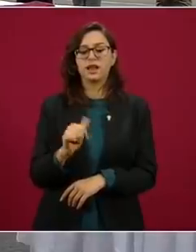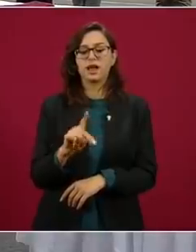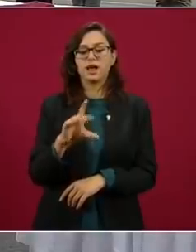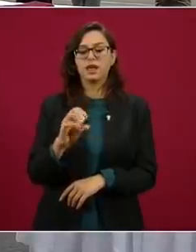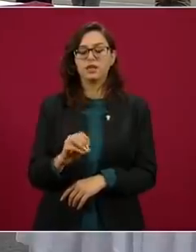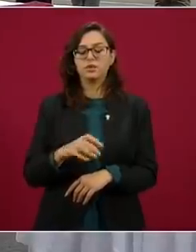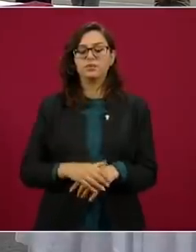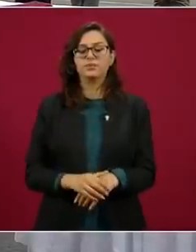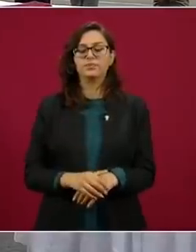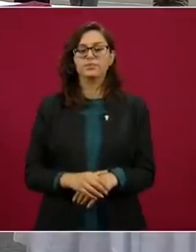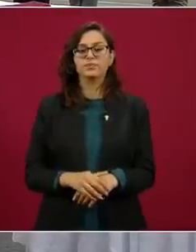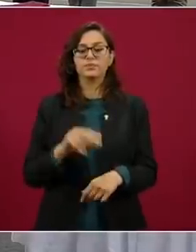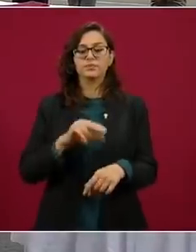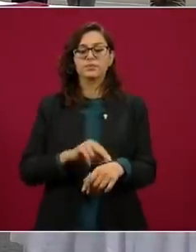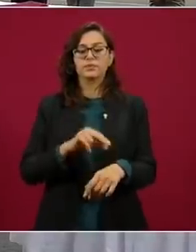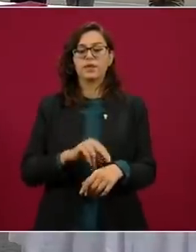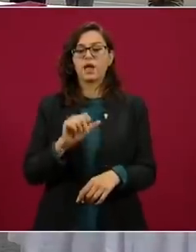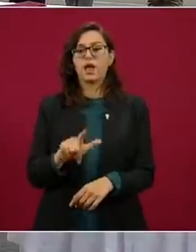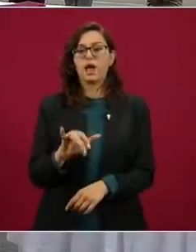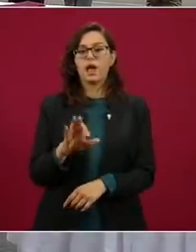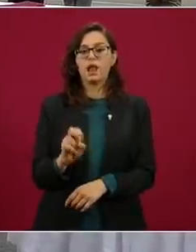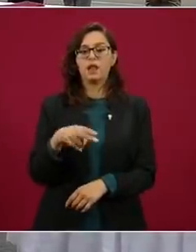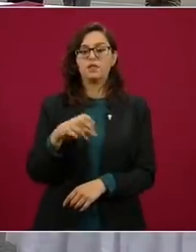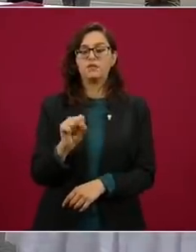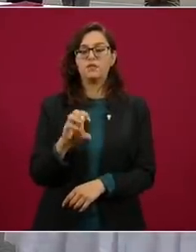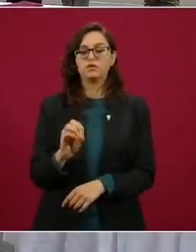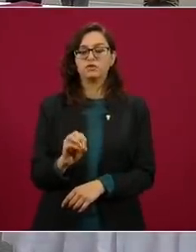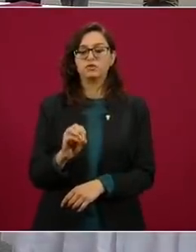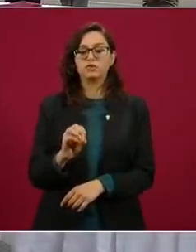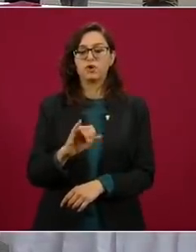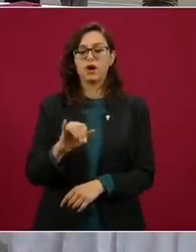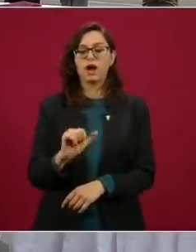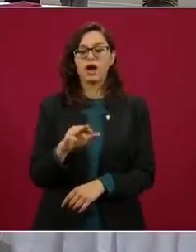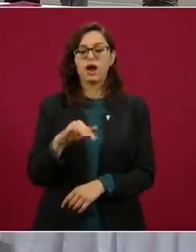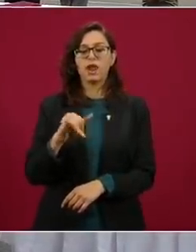y médico alfonso rodríguez jaramillo